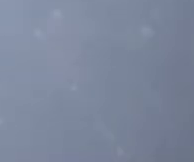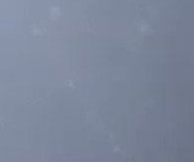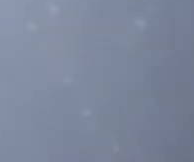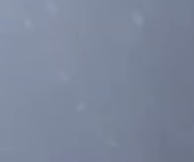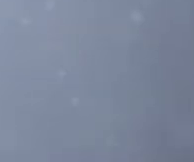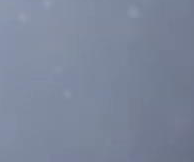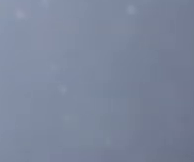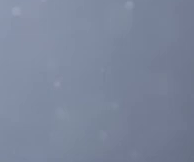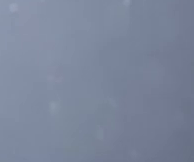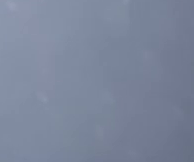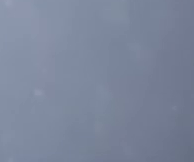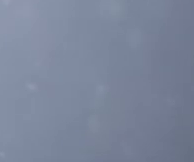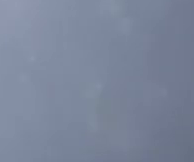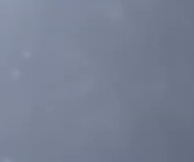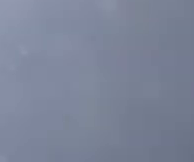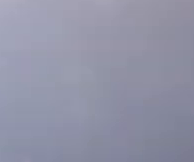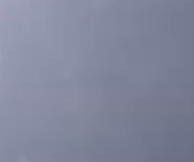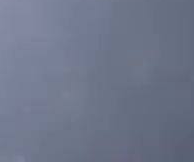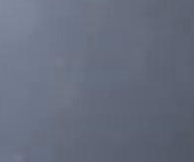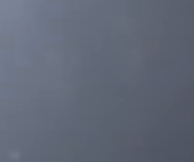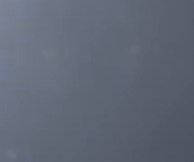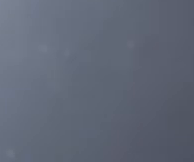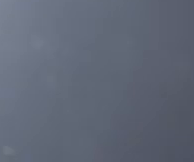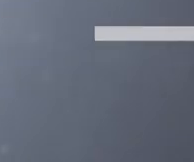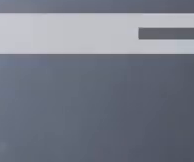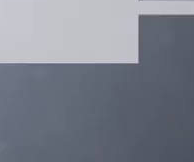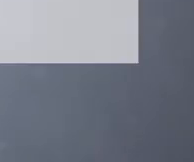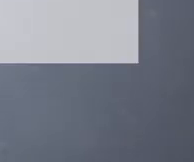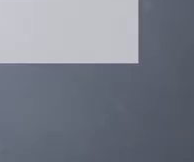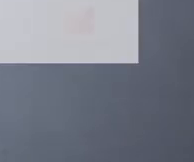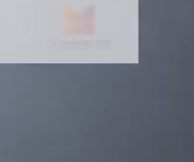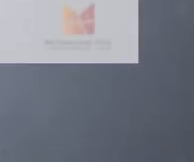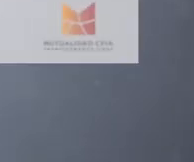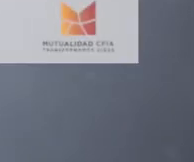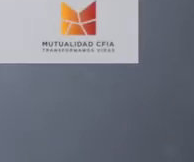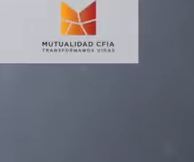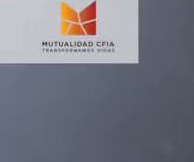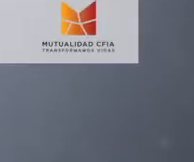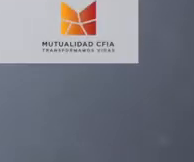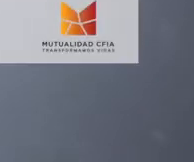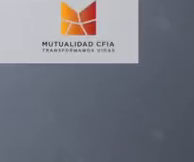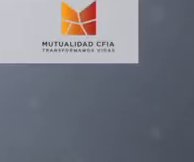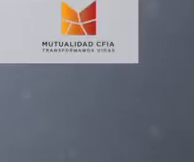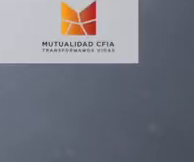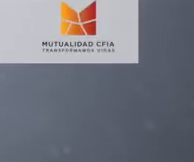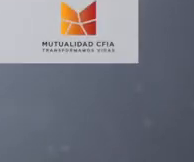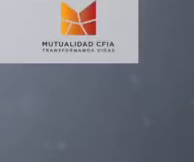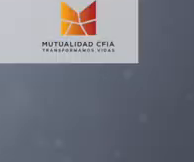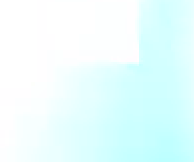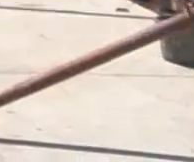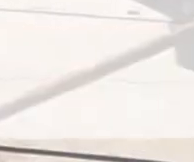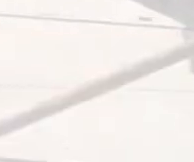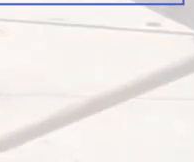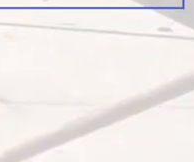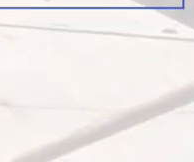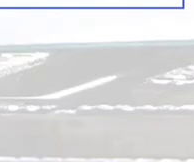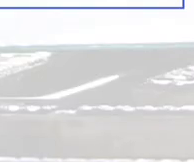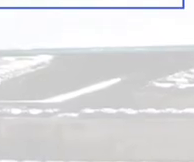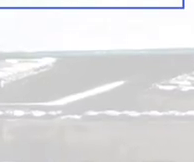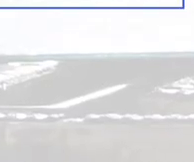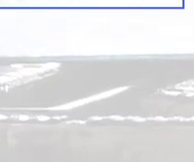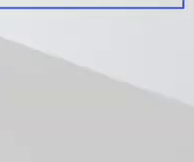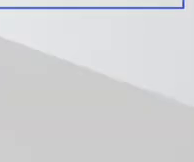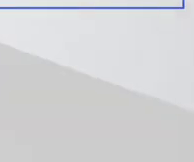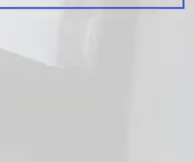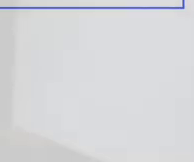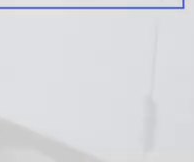Voto Costa Rica 2022. Un evento organizado por el Colegio Federado de Ingenieros y de Arquitectos de Costa Rica. Los